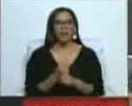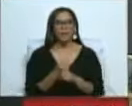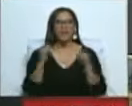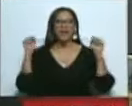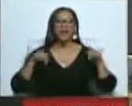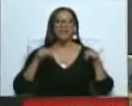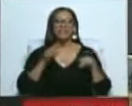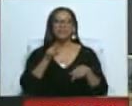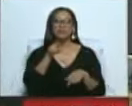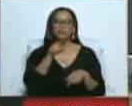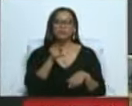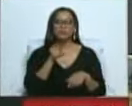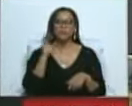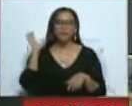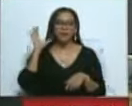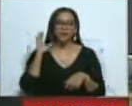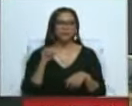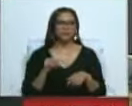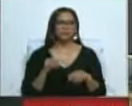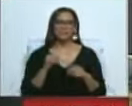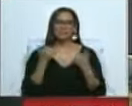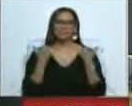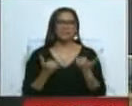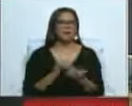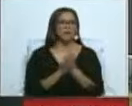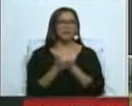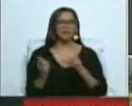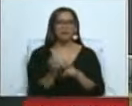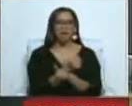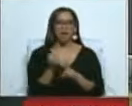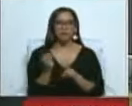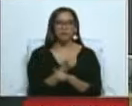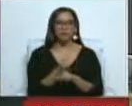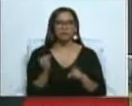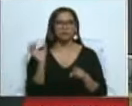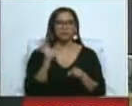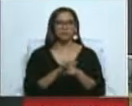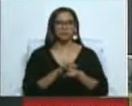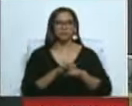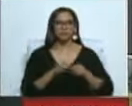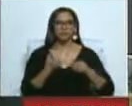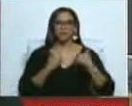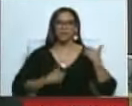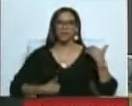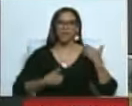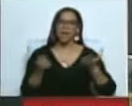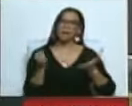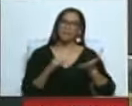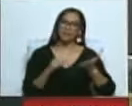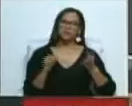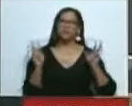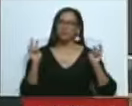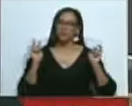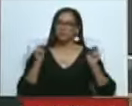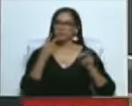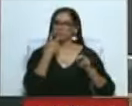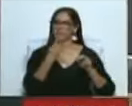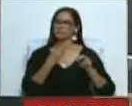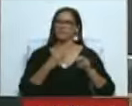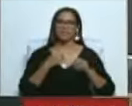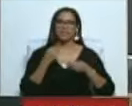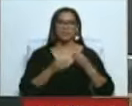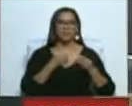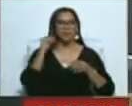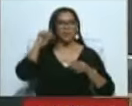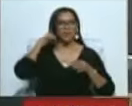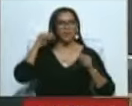su tierra, basta de xenofobia y persecución. Presidente, fíjese, el Mazo, casualmente viendo eso, hicimos un